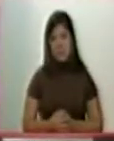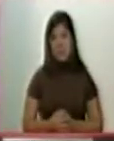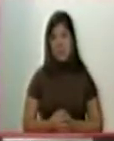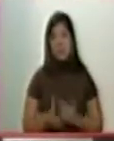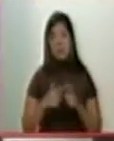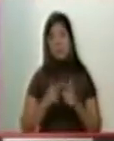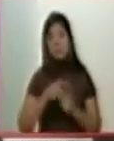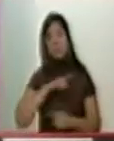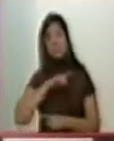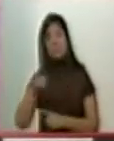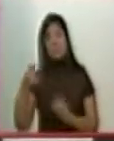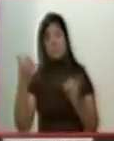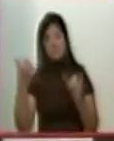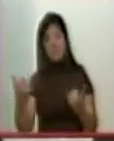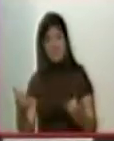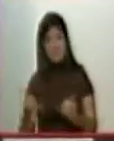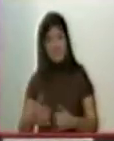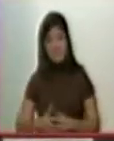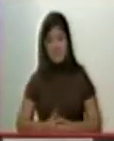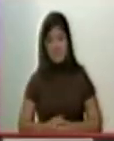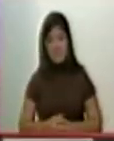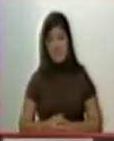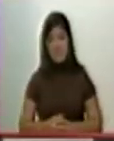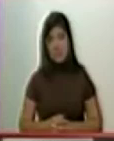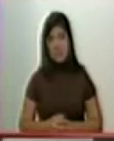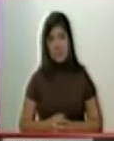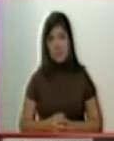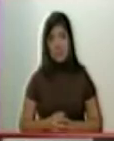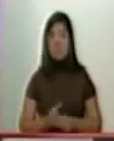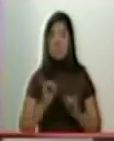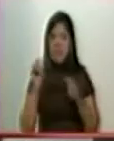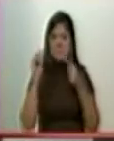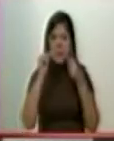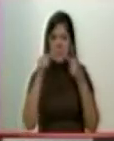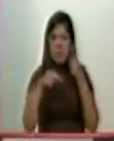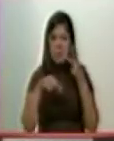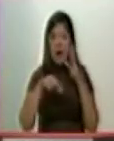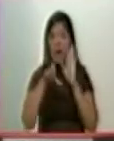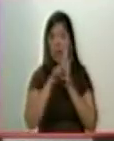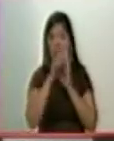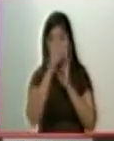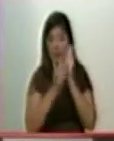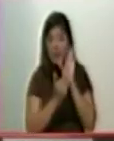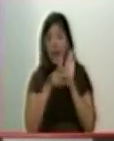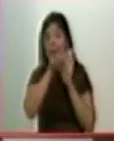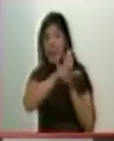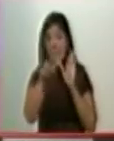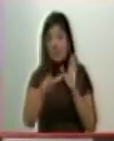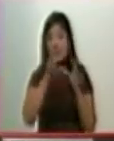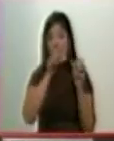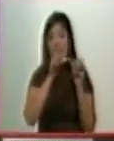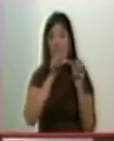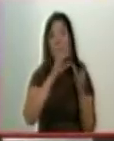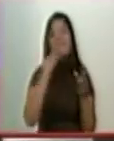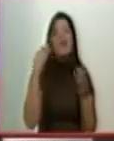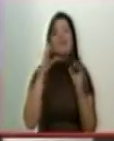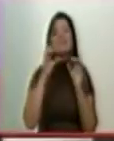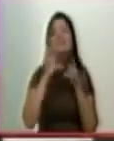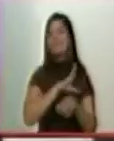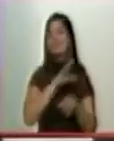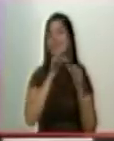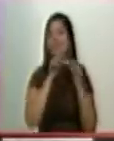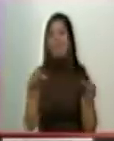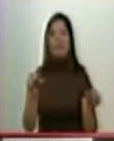ordenado inmediatamente, cumplidos los requisitos de ley, que los interinos pasen a ser titulares